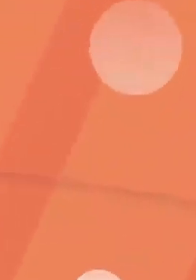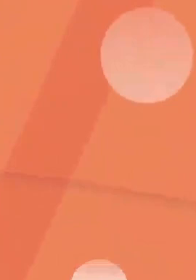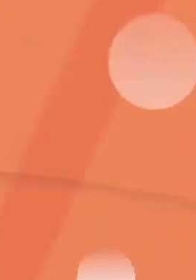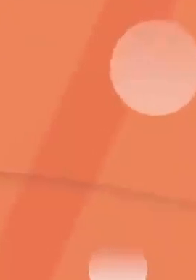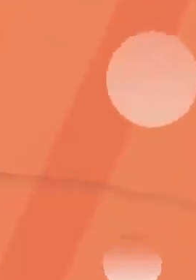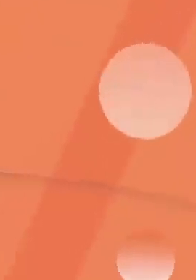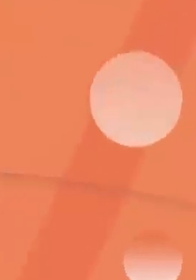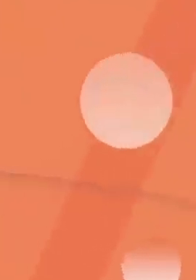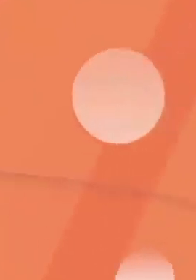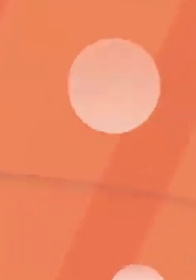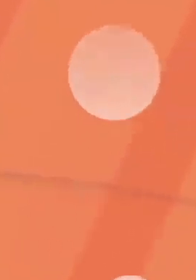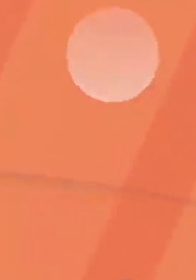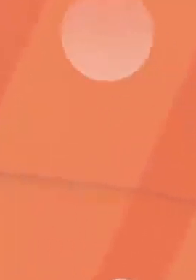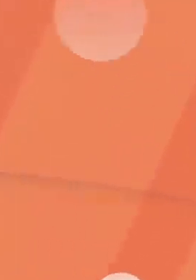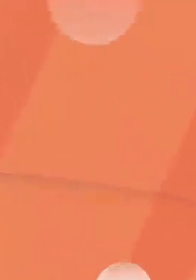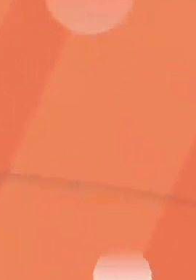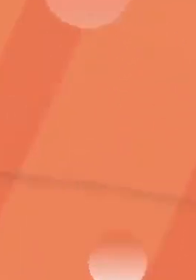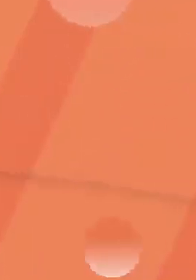¿Cómo sería su gráfica?